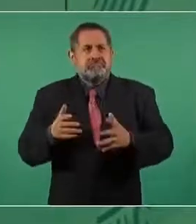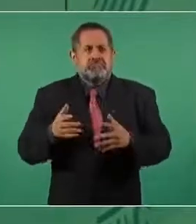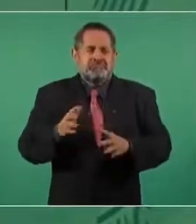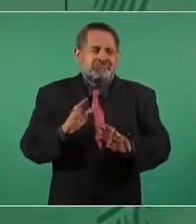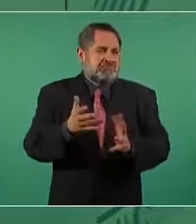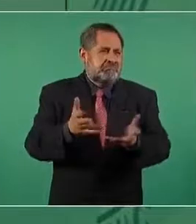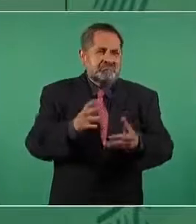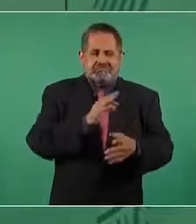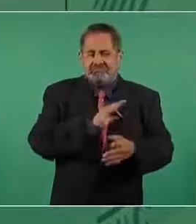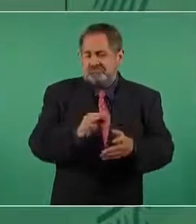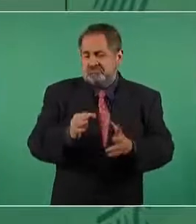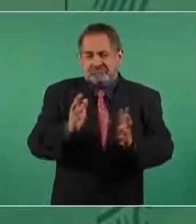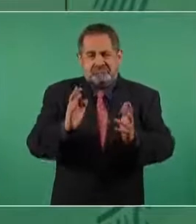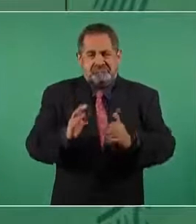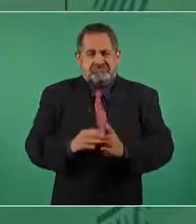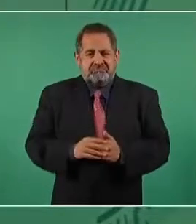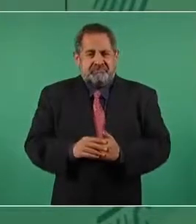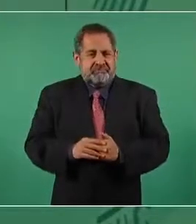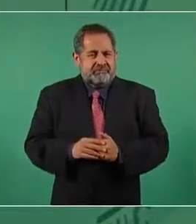cuando mucho